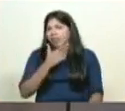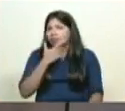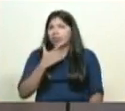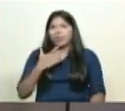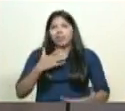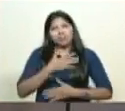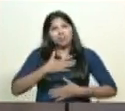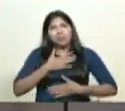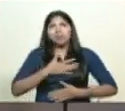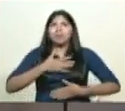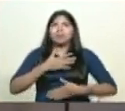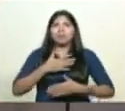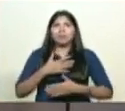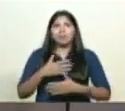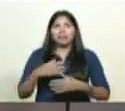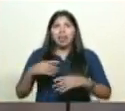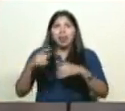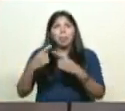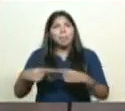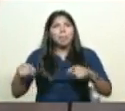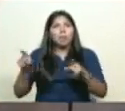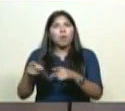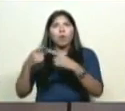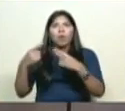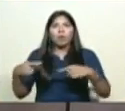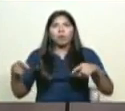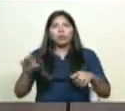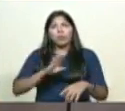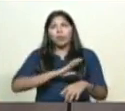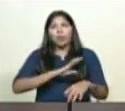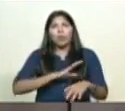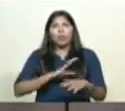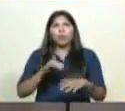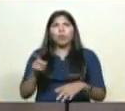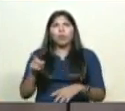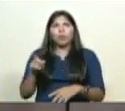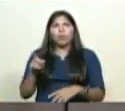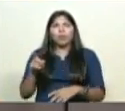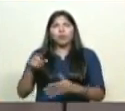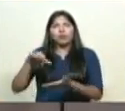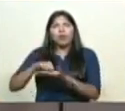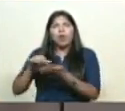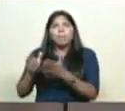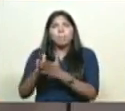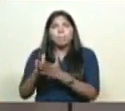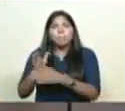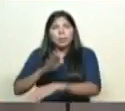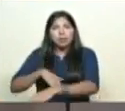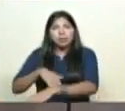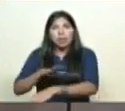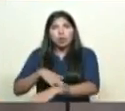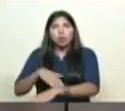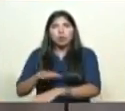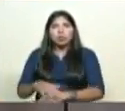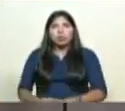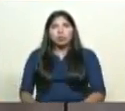diversiones, la banda del estado de Barcelona, de la ciudad de Barcelona ha estado